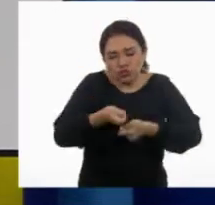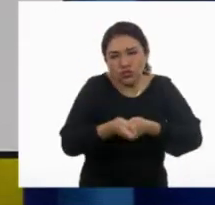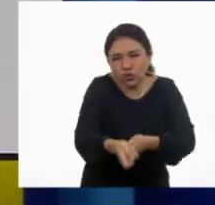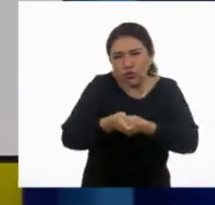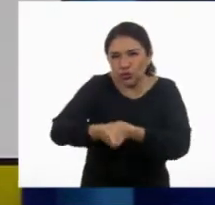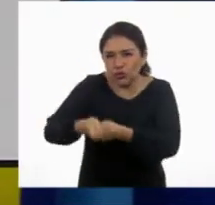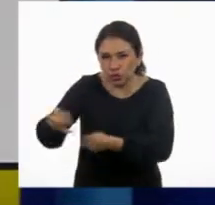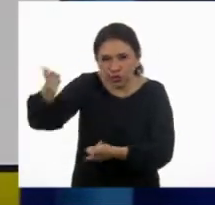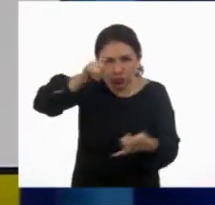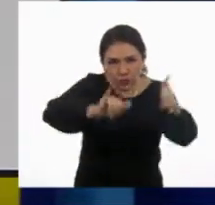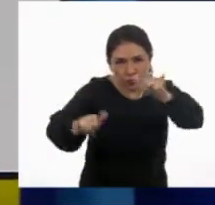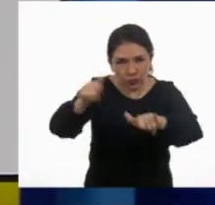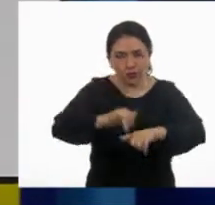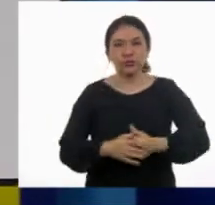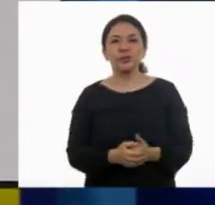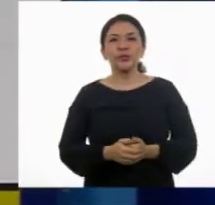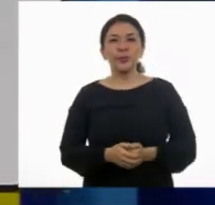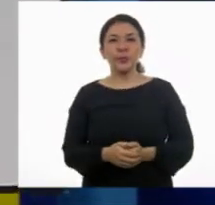¿verdad? De desinfectante.